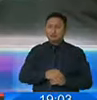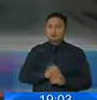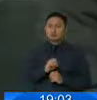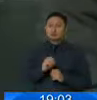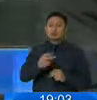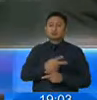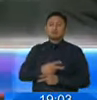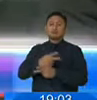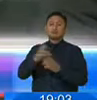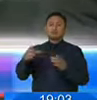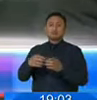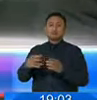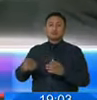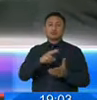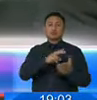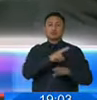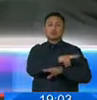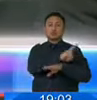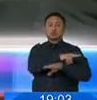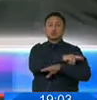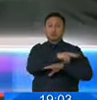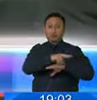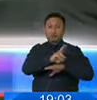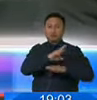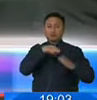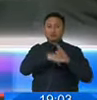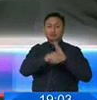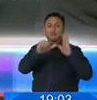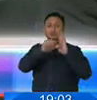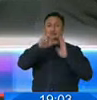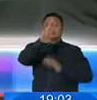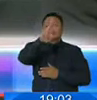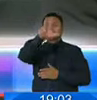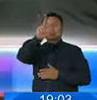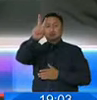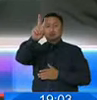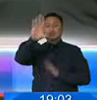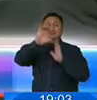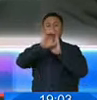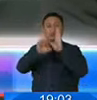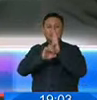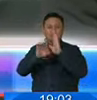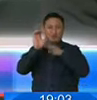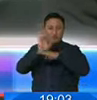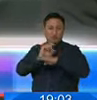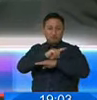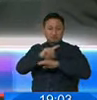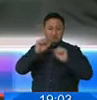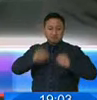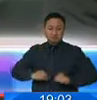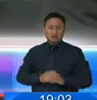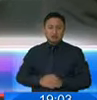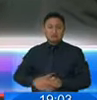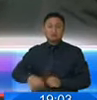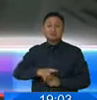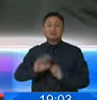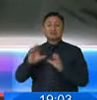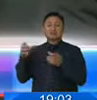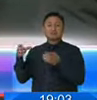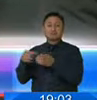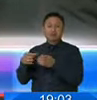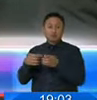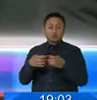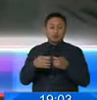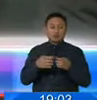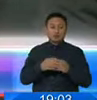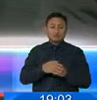determina que el superintendente incumplió con el artículo 232 de la Constitución de la República al permitir que estas asociaciones